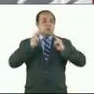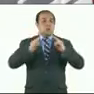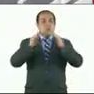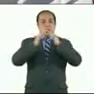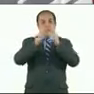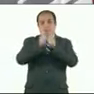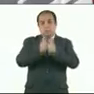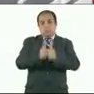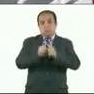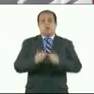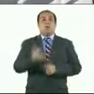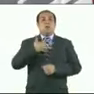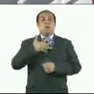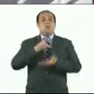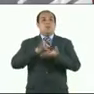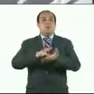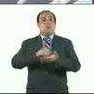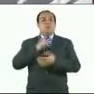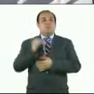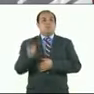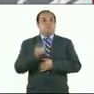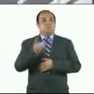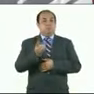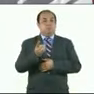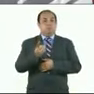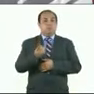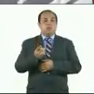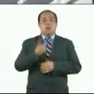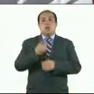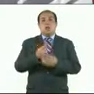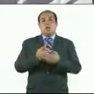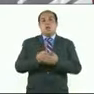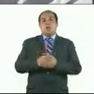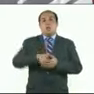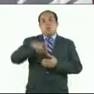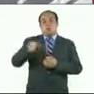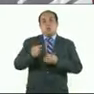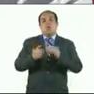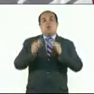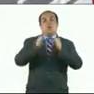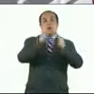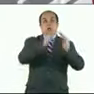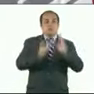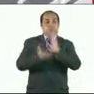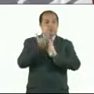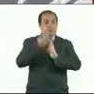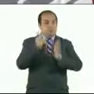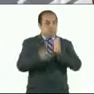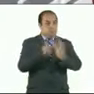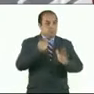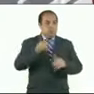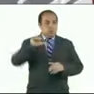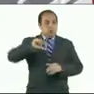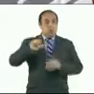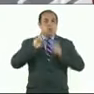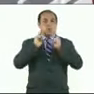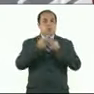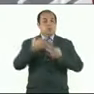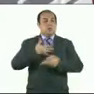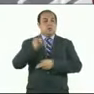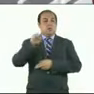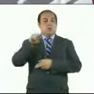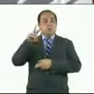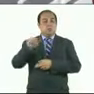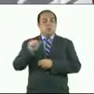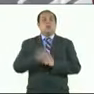se les va a dar permanente hasta que no se reconstruyan sus viviendas. Hoy tienen reunión en el INVI para darles el